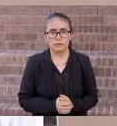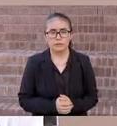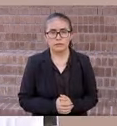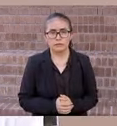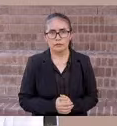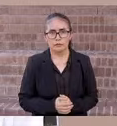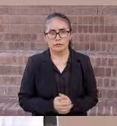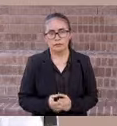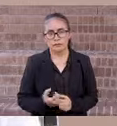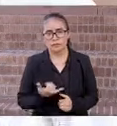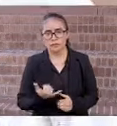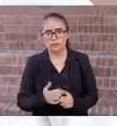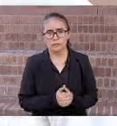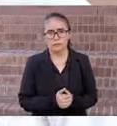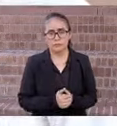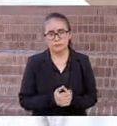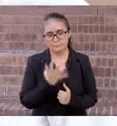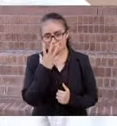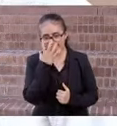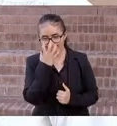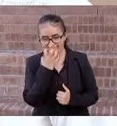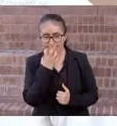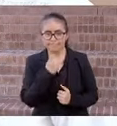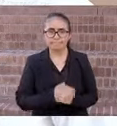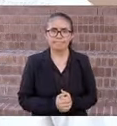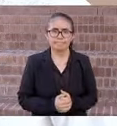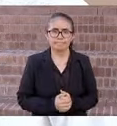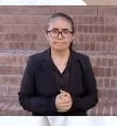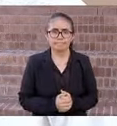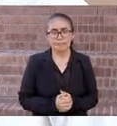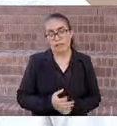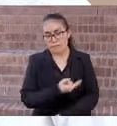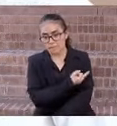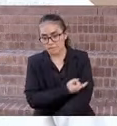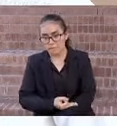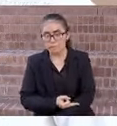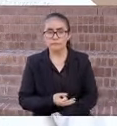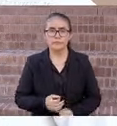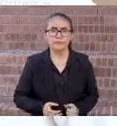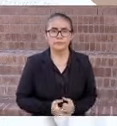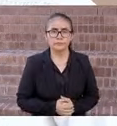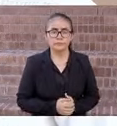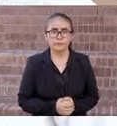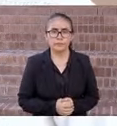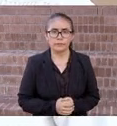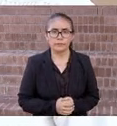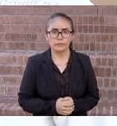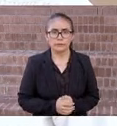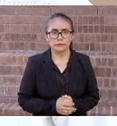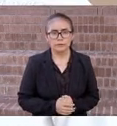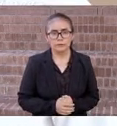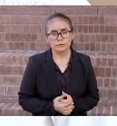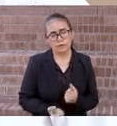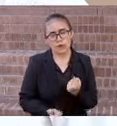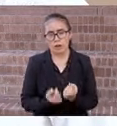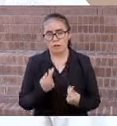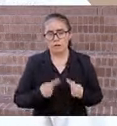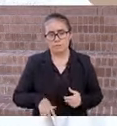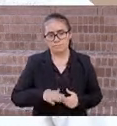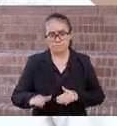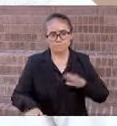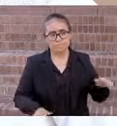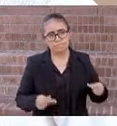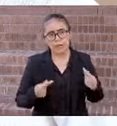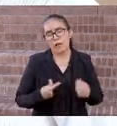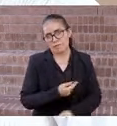ha causado tristeza en los familiares de los que se nos han adelantado